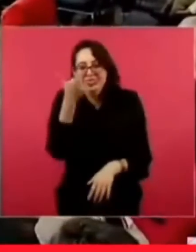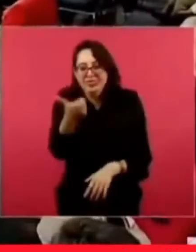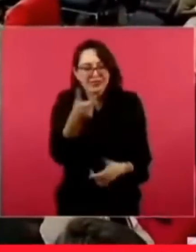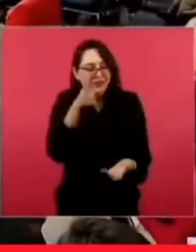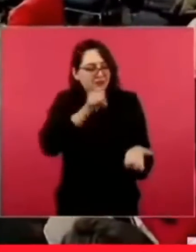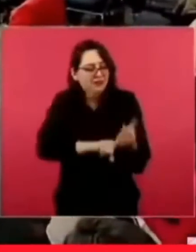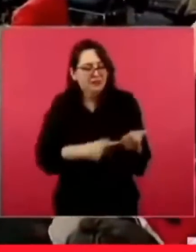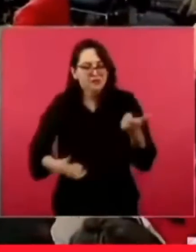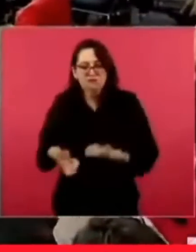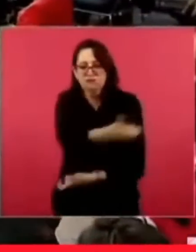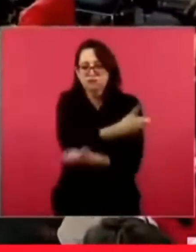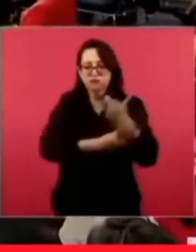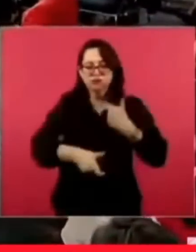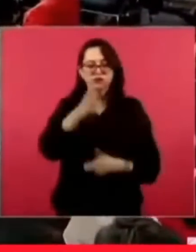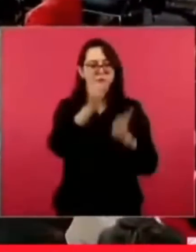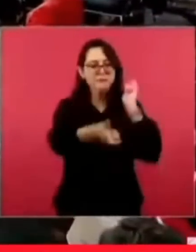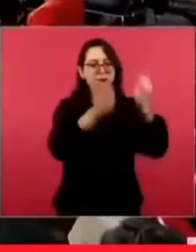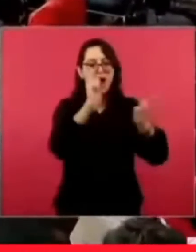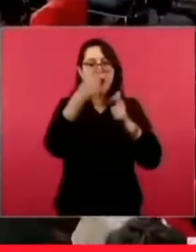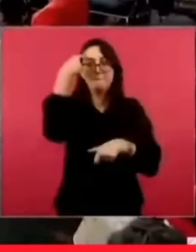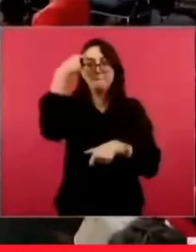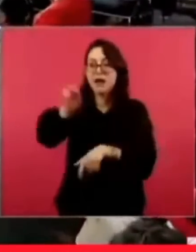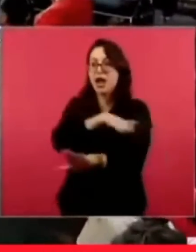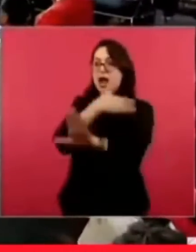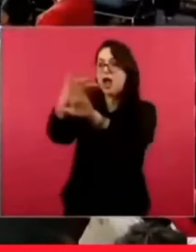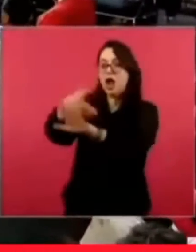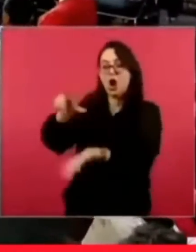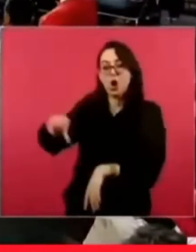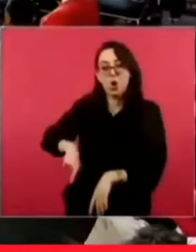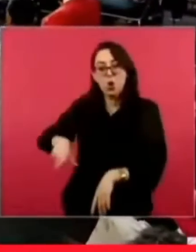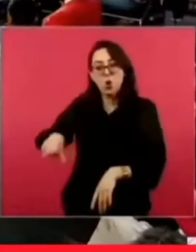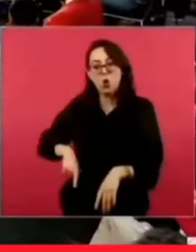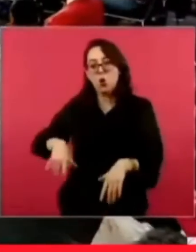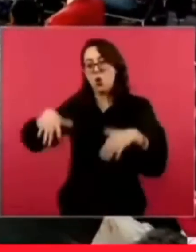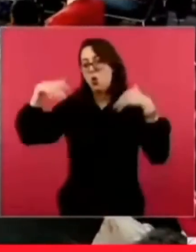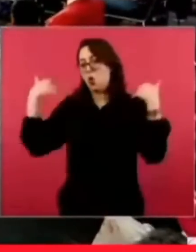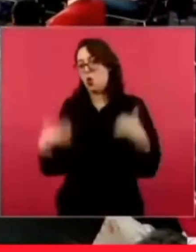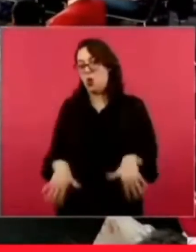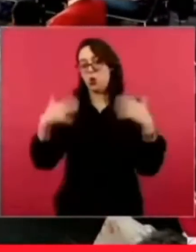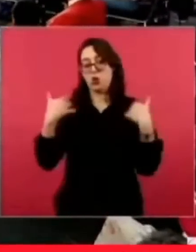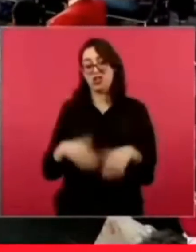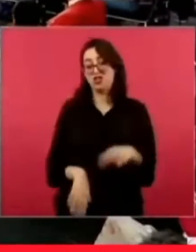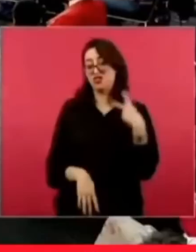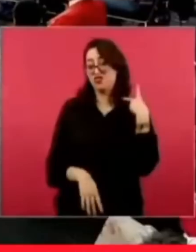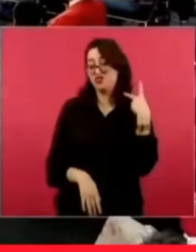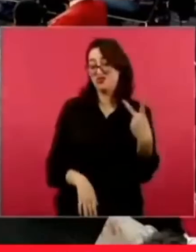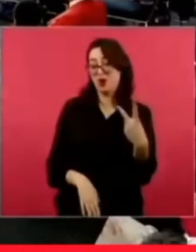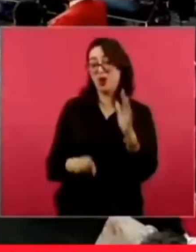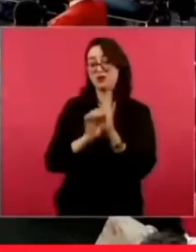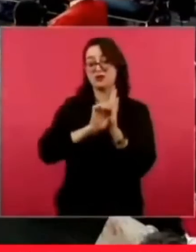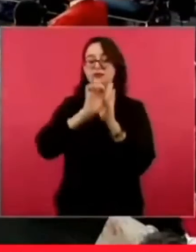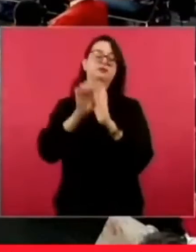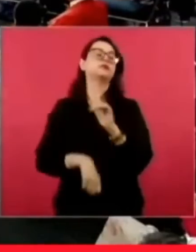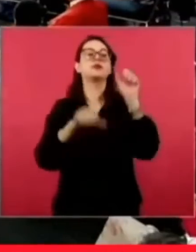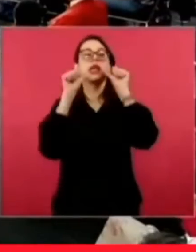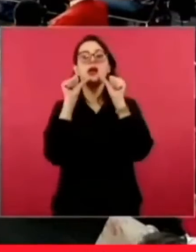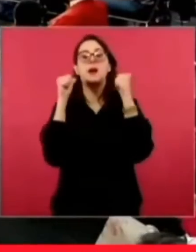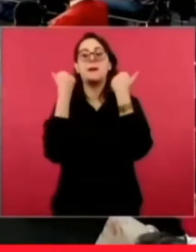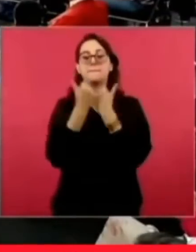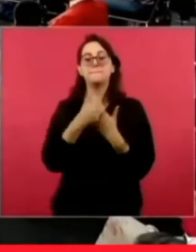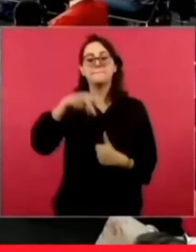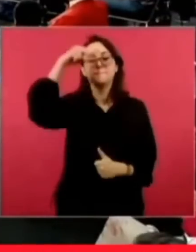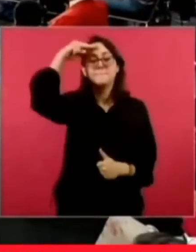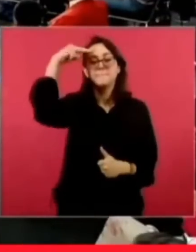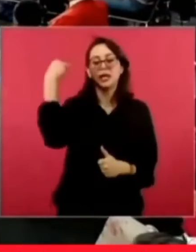campañas mediáticas y jurídicas. Solo voy a poner dos ejemplos, el caso de Mexicanos contra la Corrupción e Impunidad y el caso